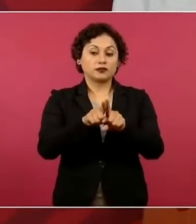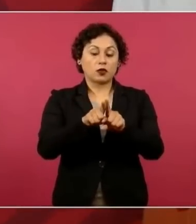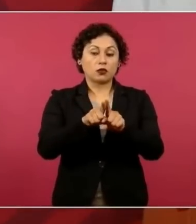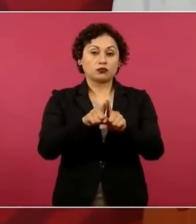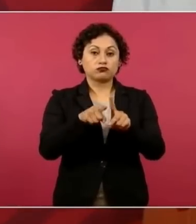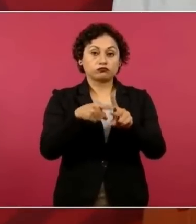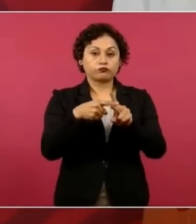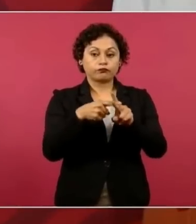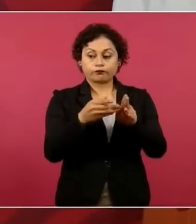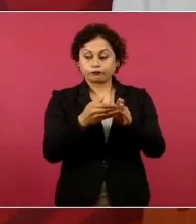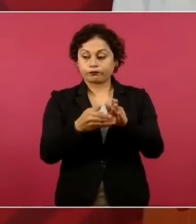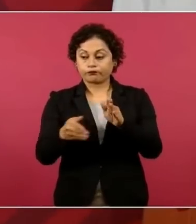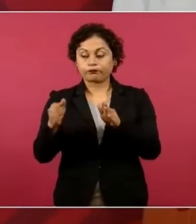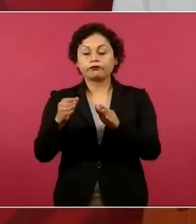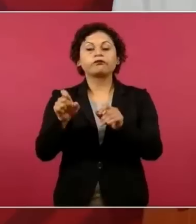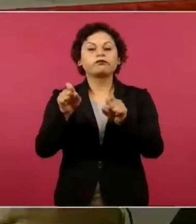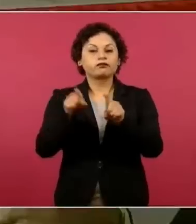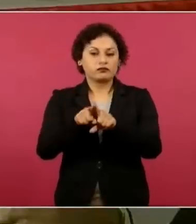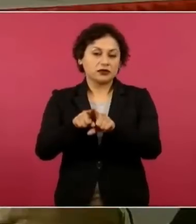Pemex ganó,